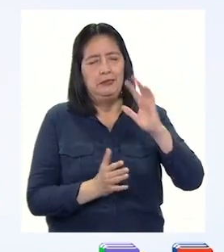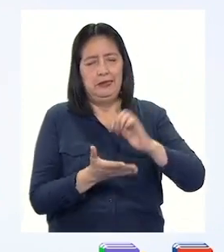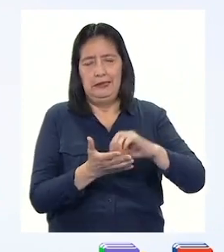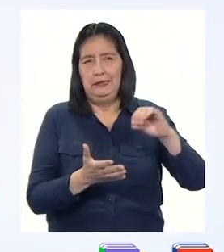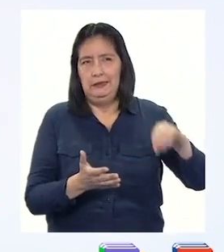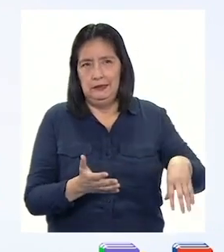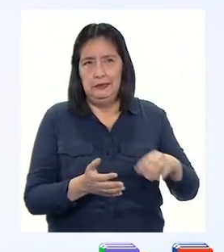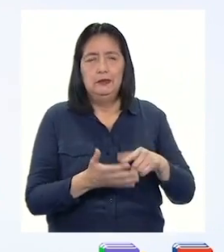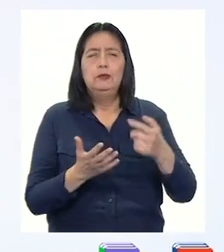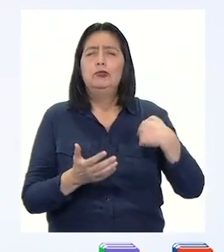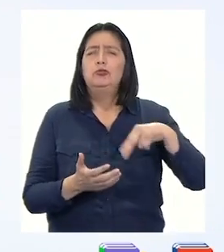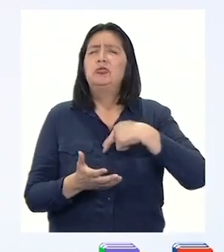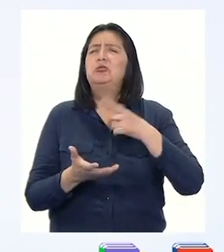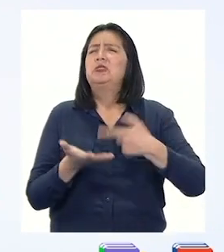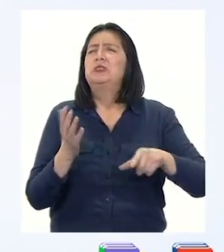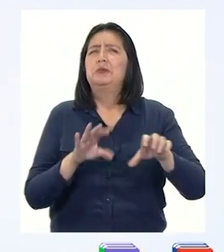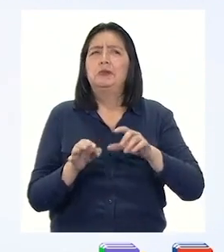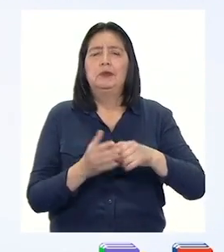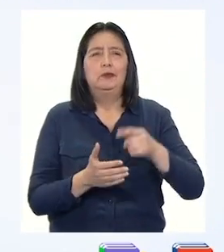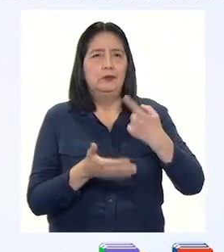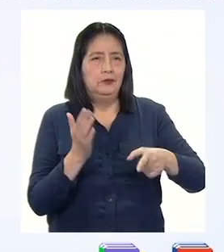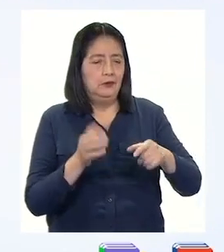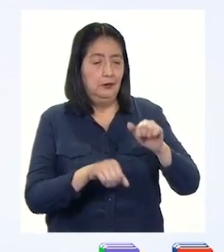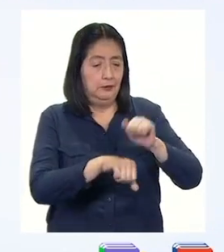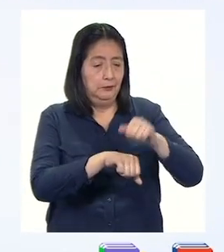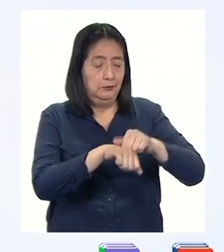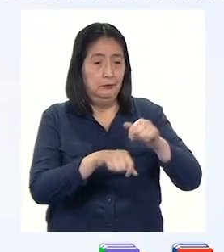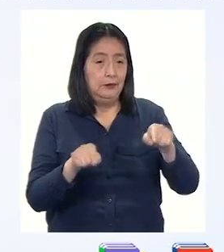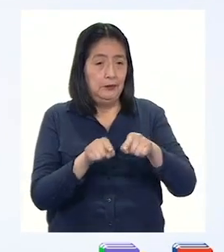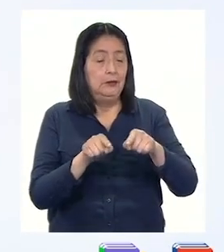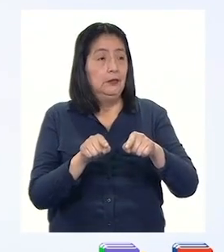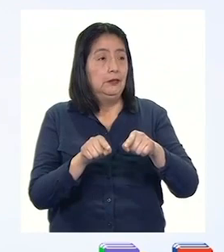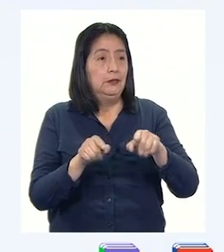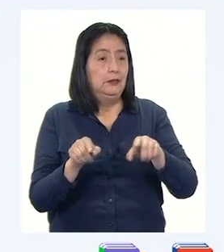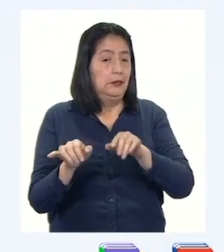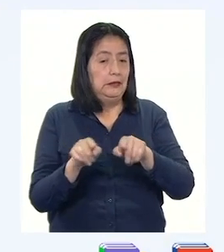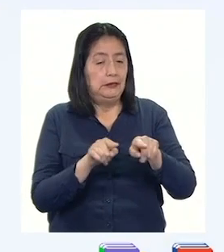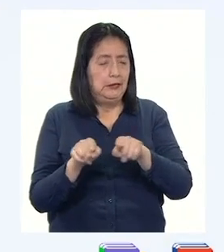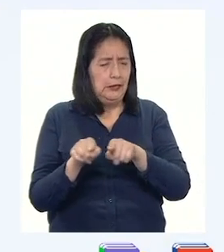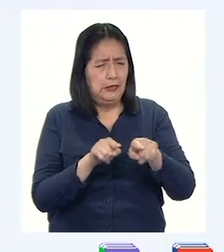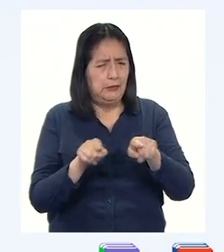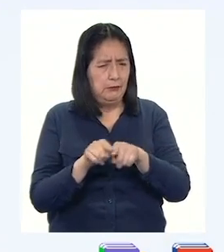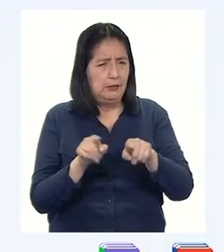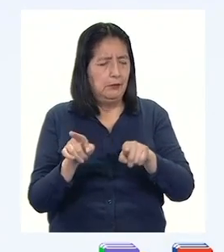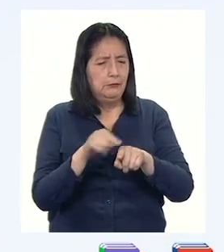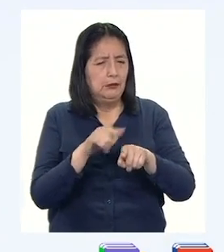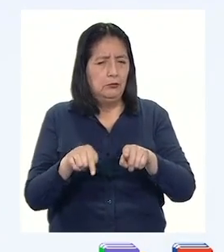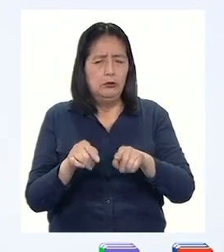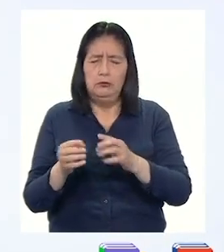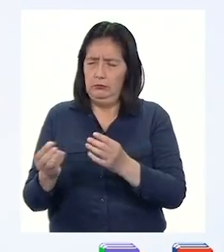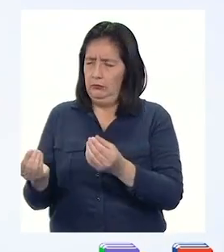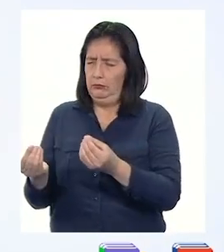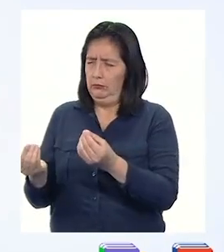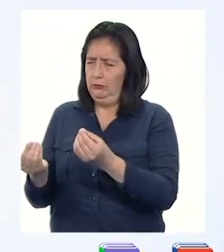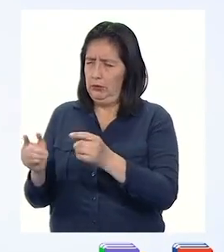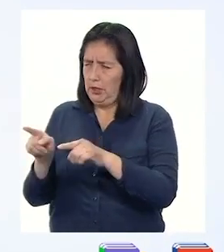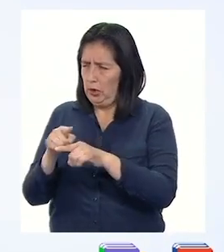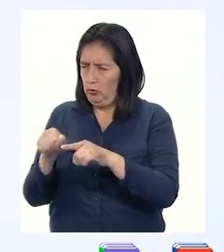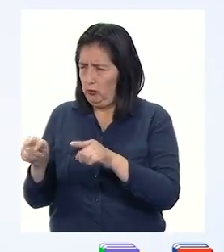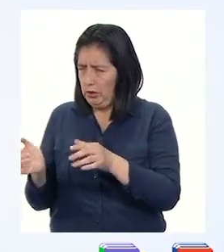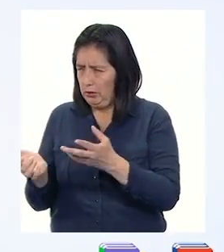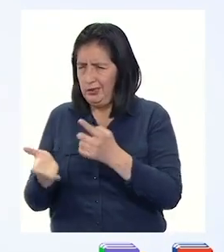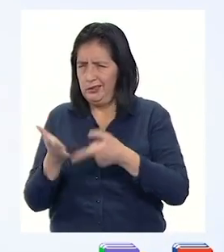quitar, lo que tenemos que lograr es que las piedritas se anulen entre sí. ¿Se anulan? ¿Cómo así?